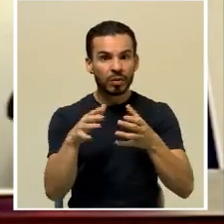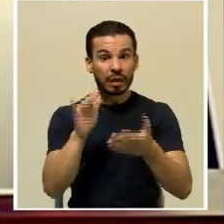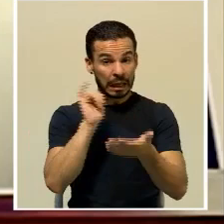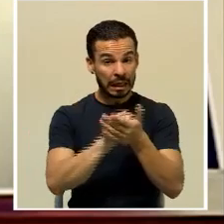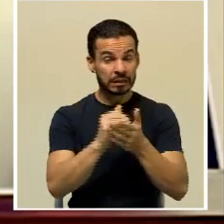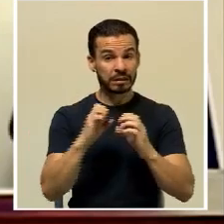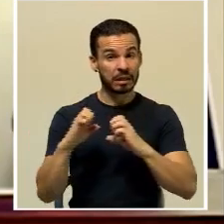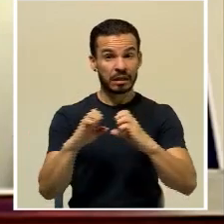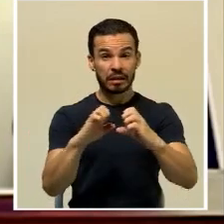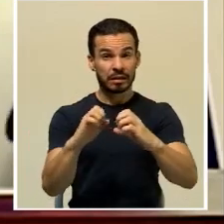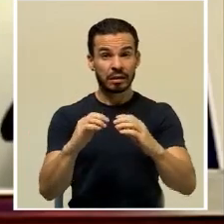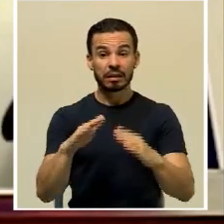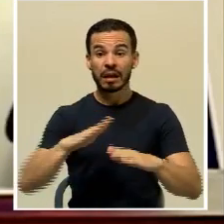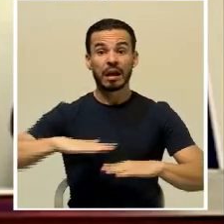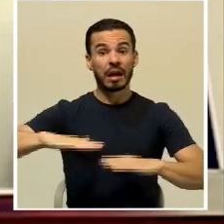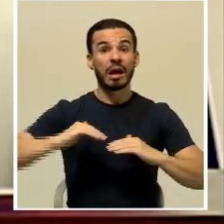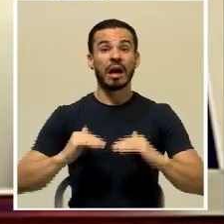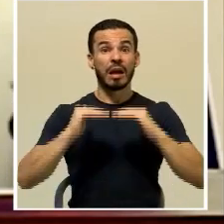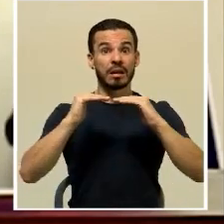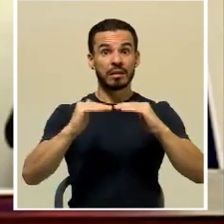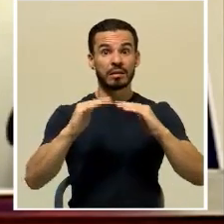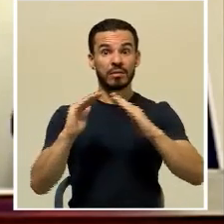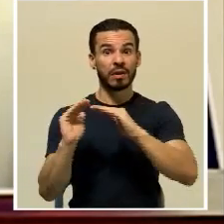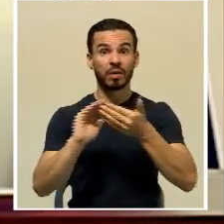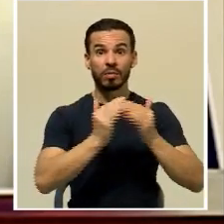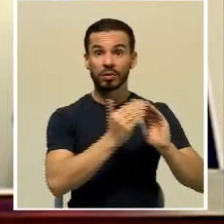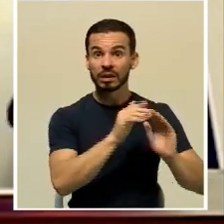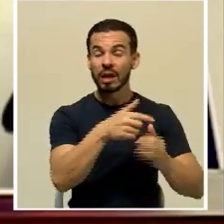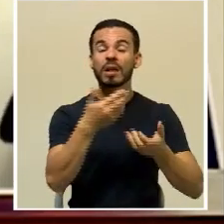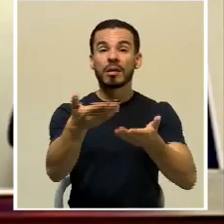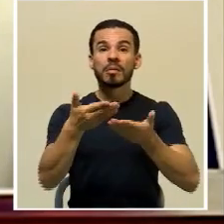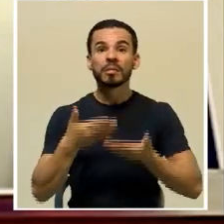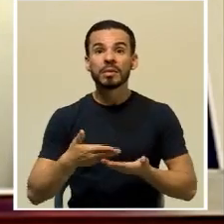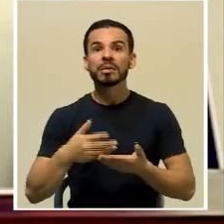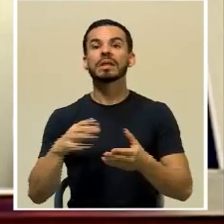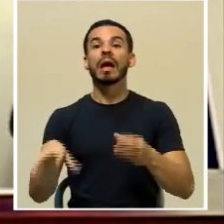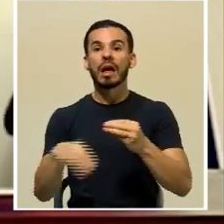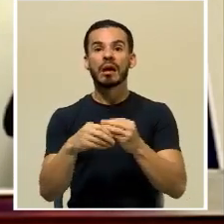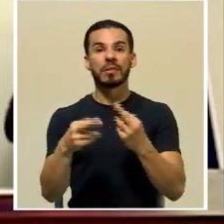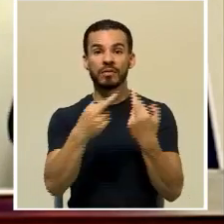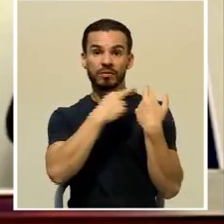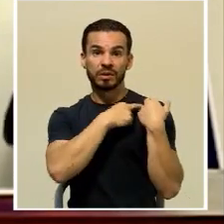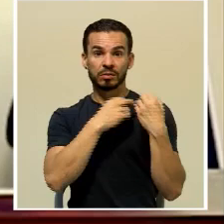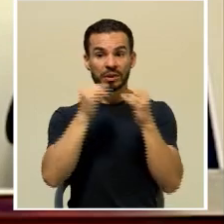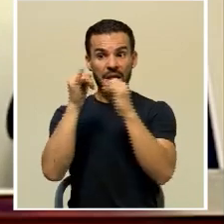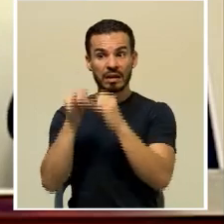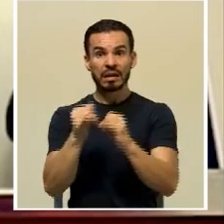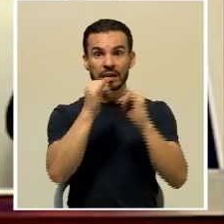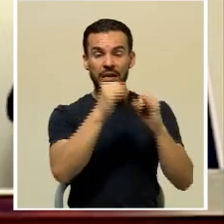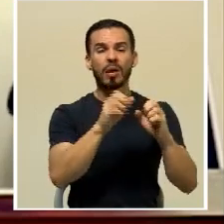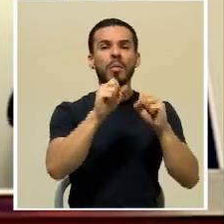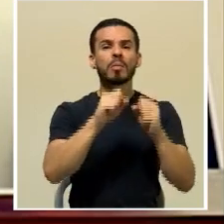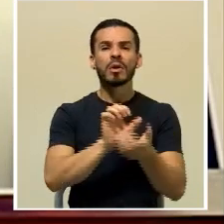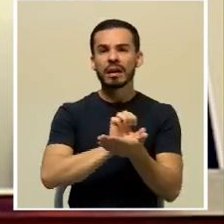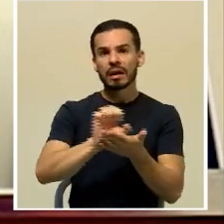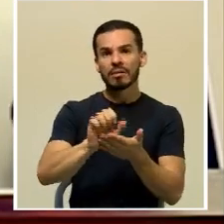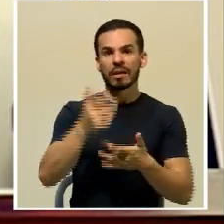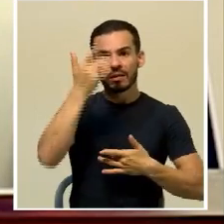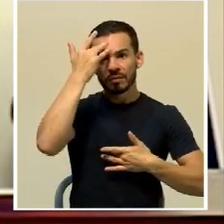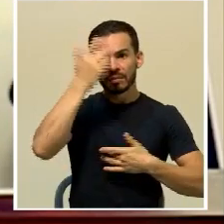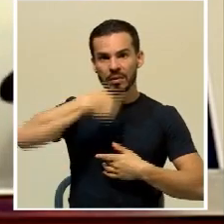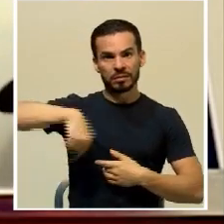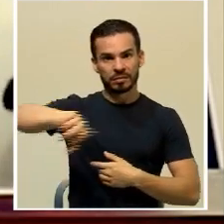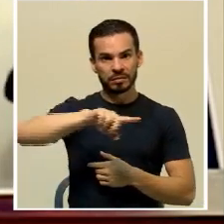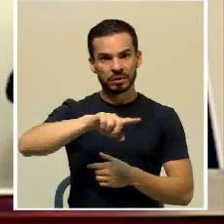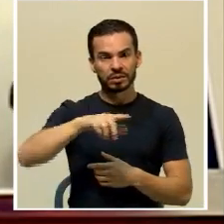esa estrategia a nivel comunitario es lo que nos va a permitir, además de la responsabilidad individual, poder evitar enfermarnos.